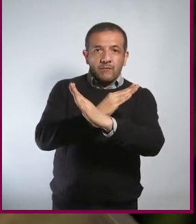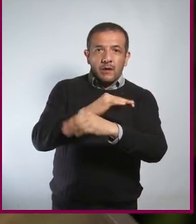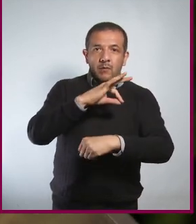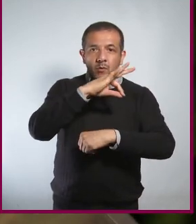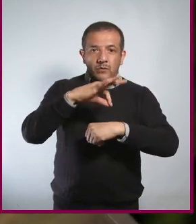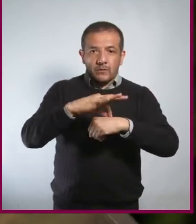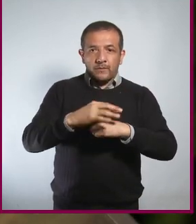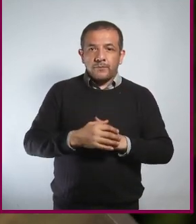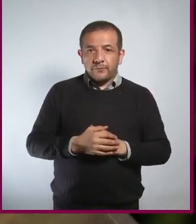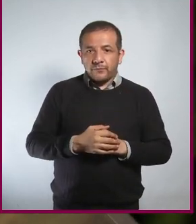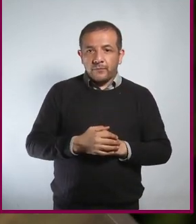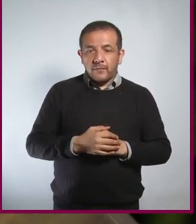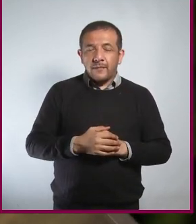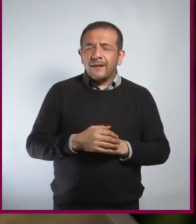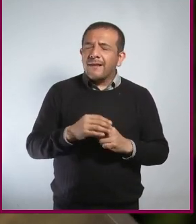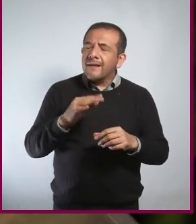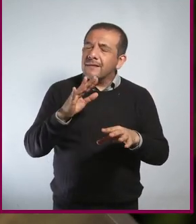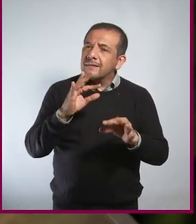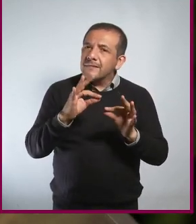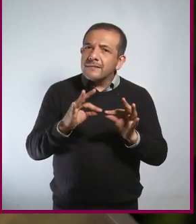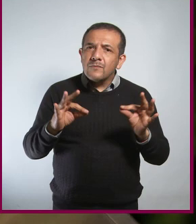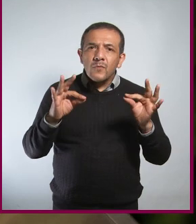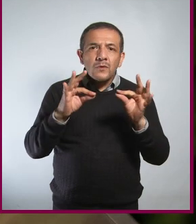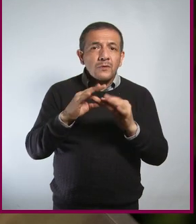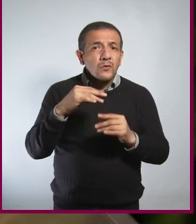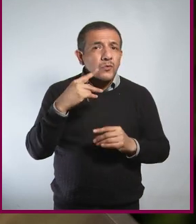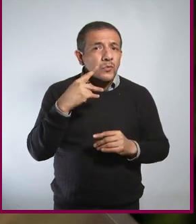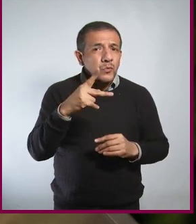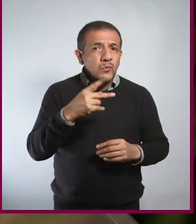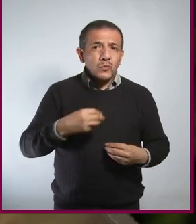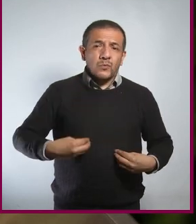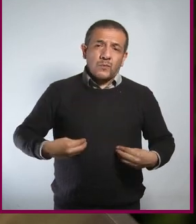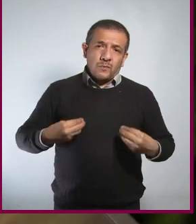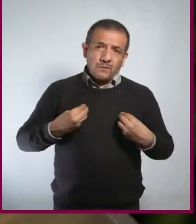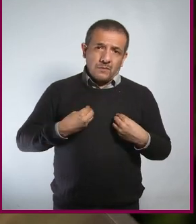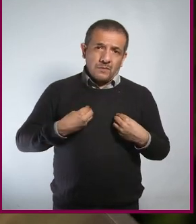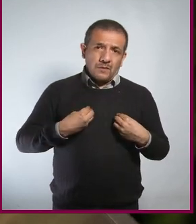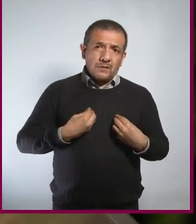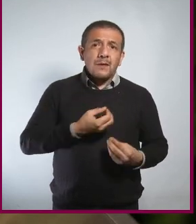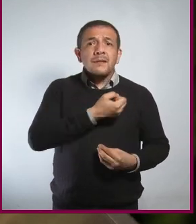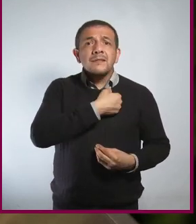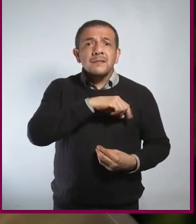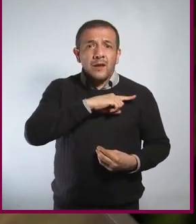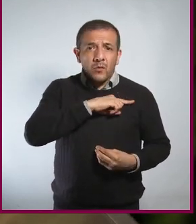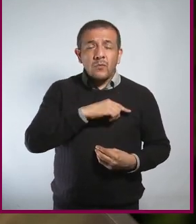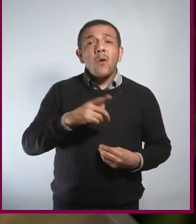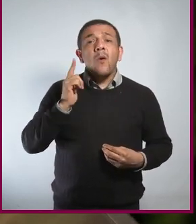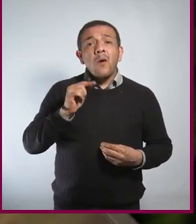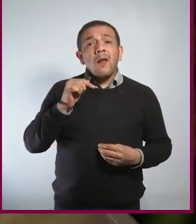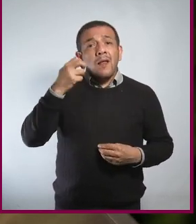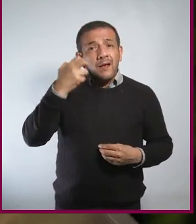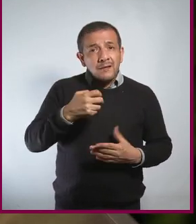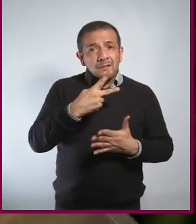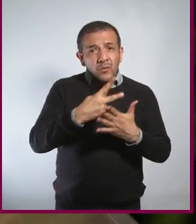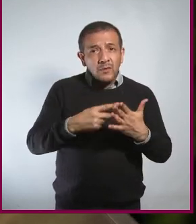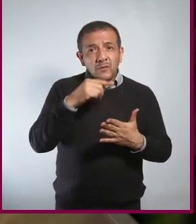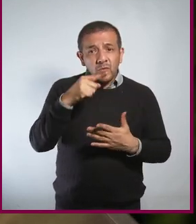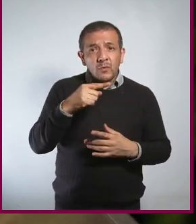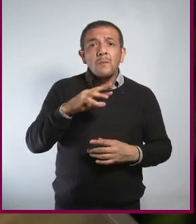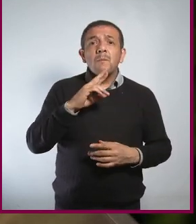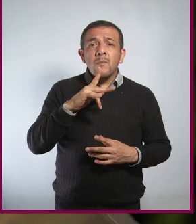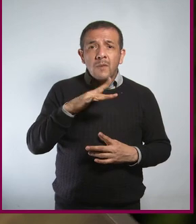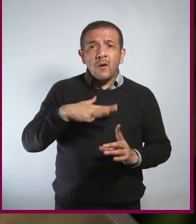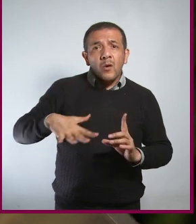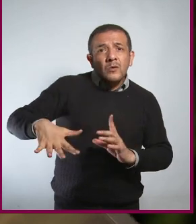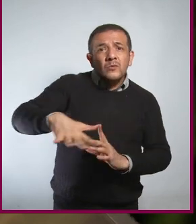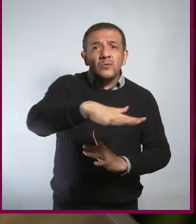El entorno influye en la calidad de vida y la salud. Ojalá este programa te ayude a mejorar tu entorno y